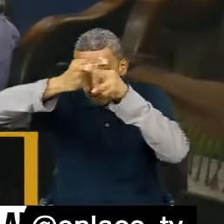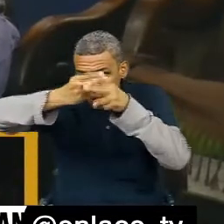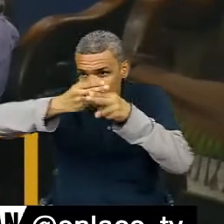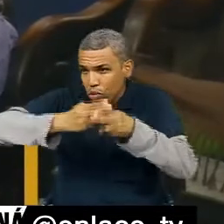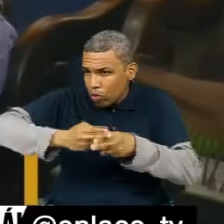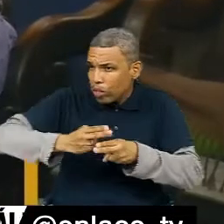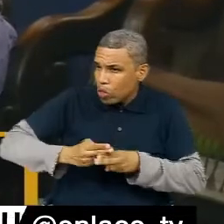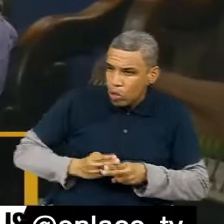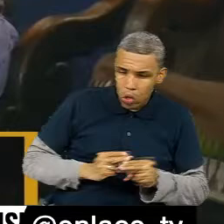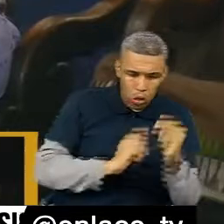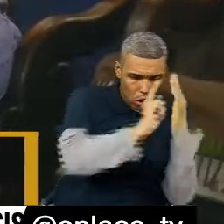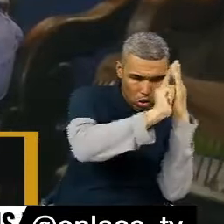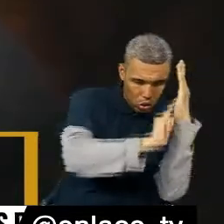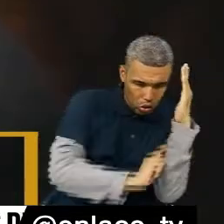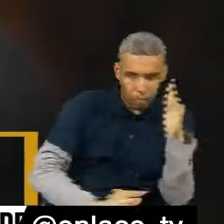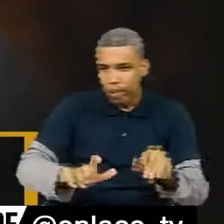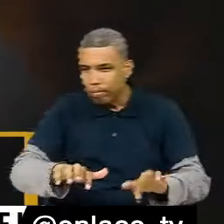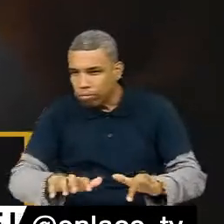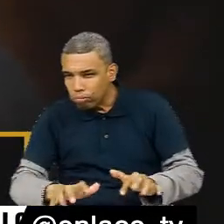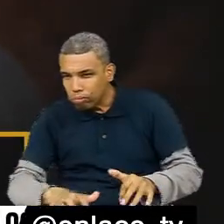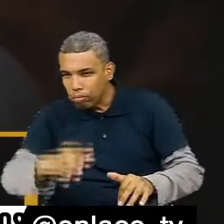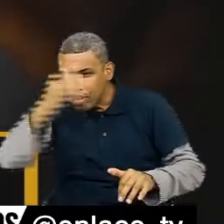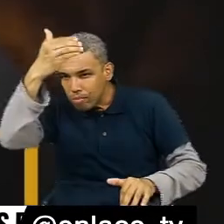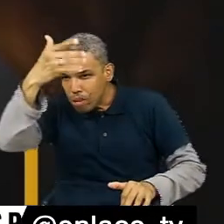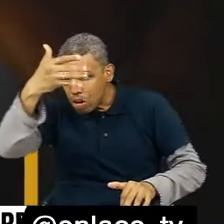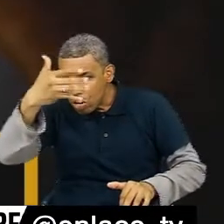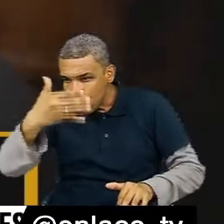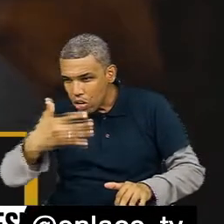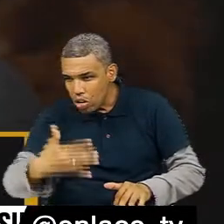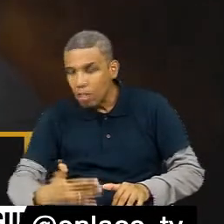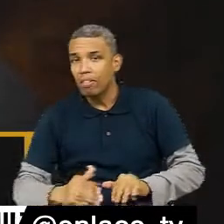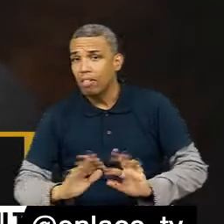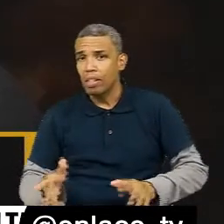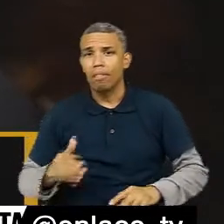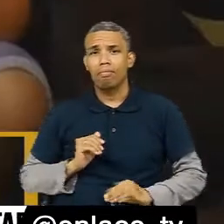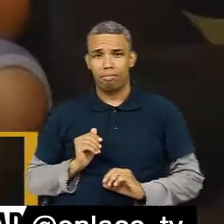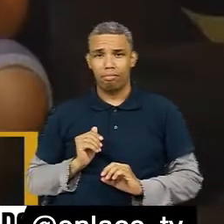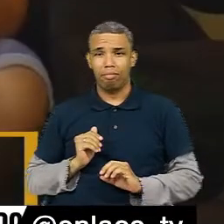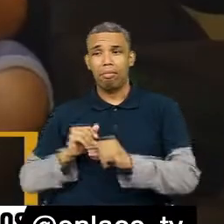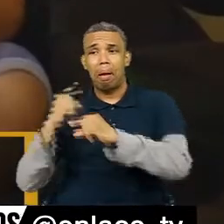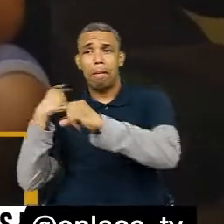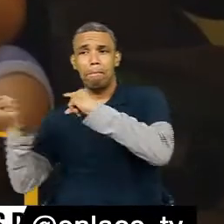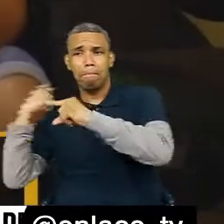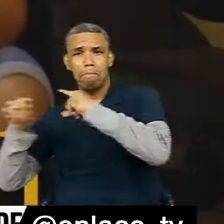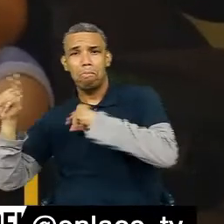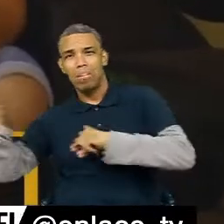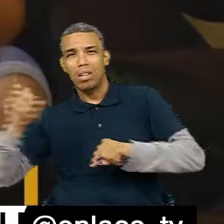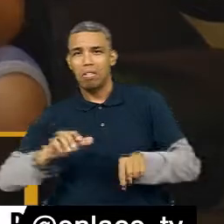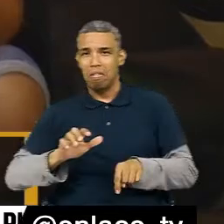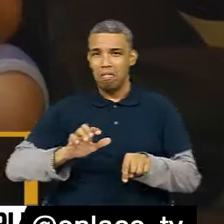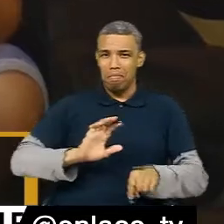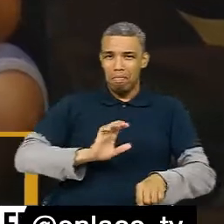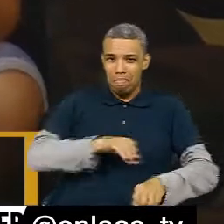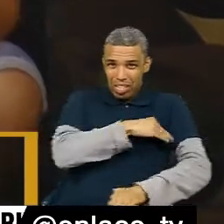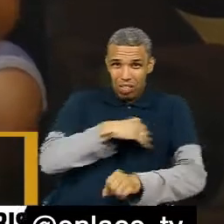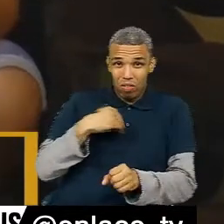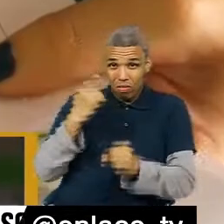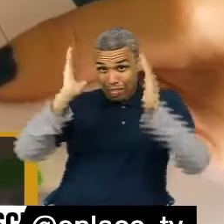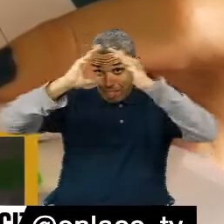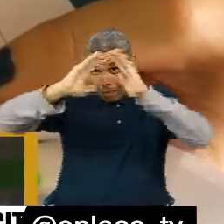el título de propiedad, venir a notificarlo y registrarlo para que quede como propietarios. Eso, al cabo, el título le